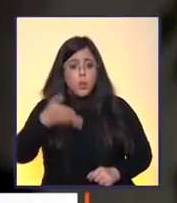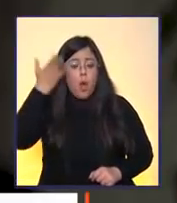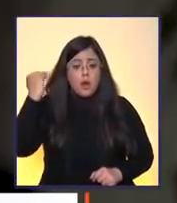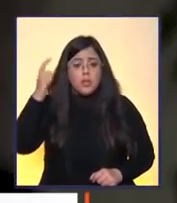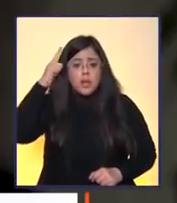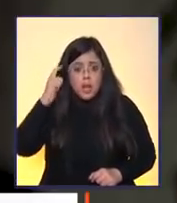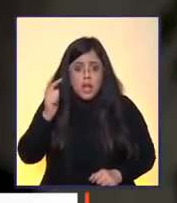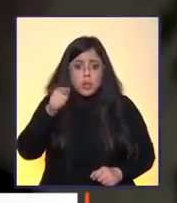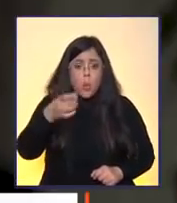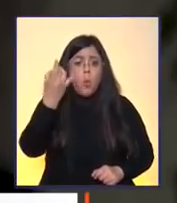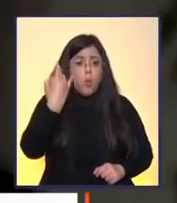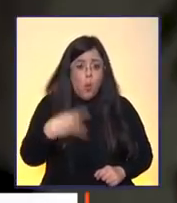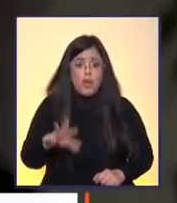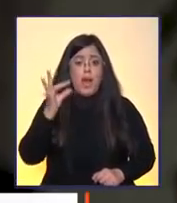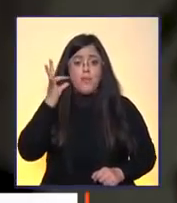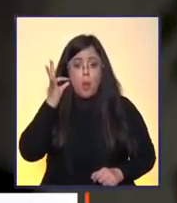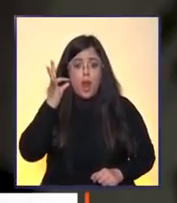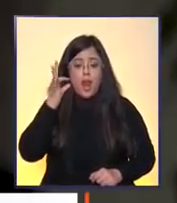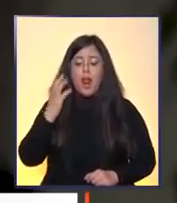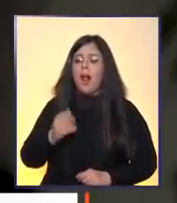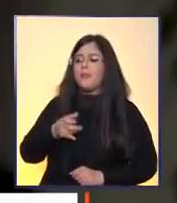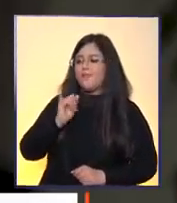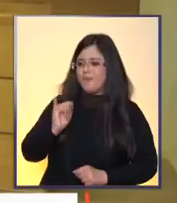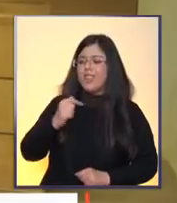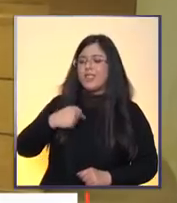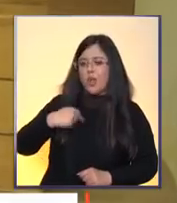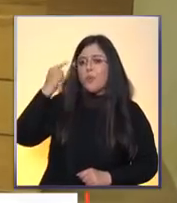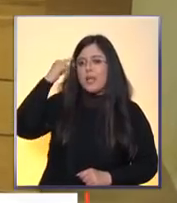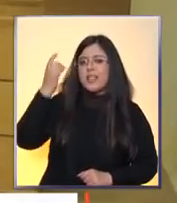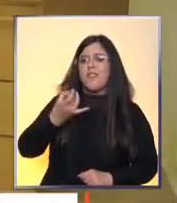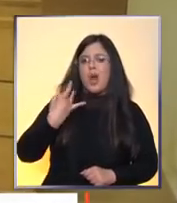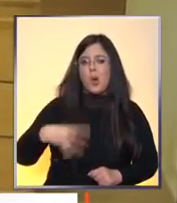única? En ese momento todavía creía que era la única.